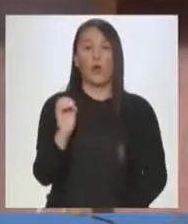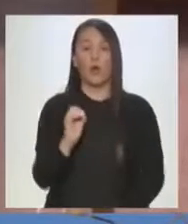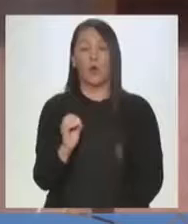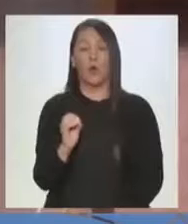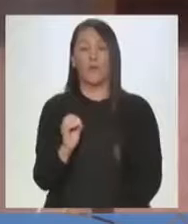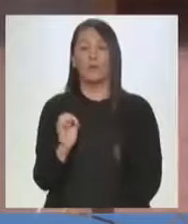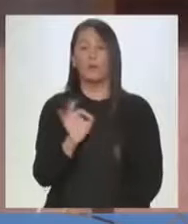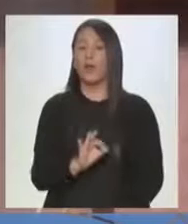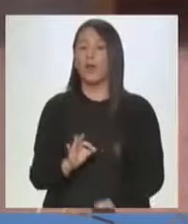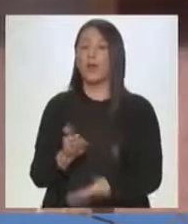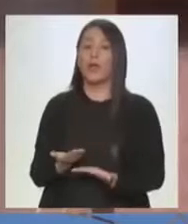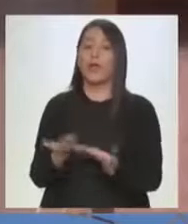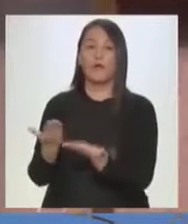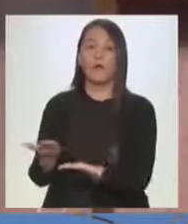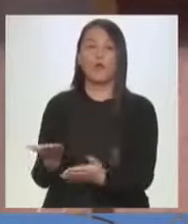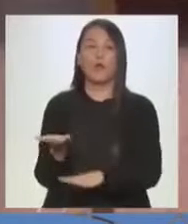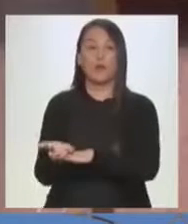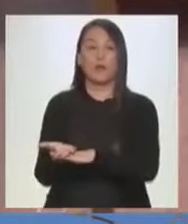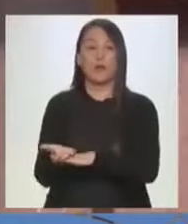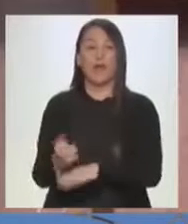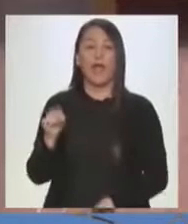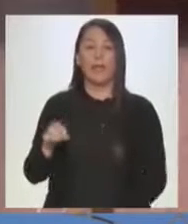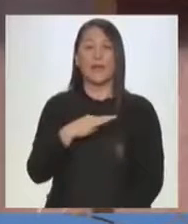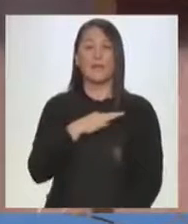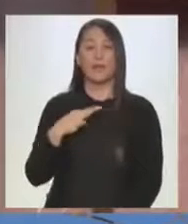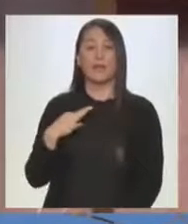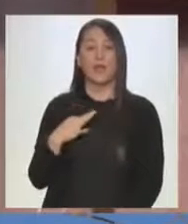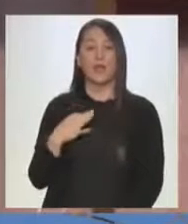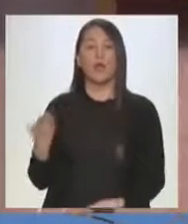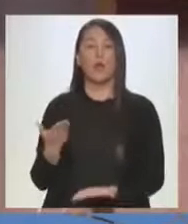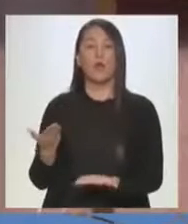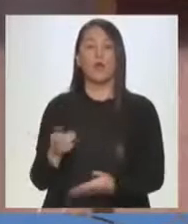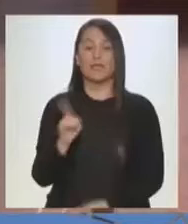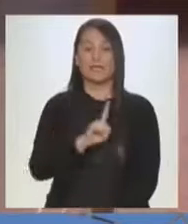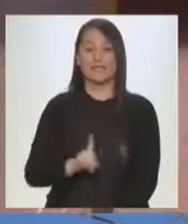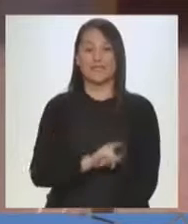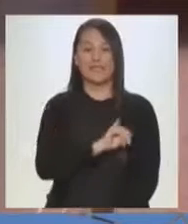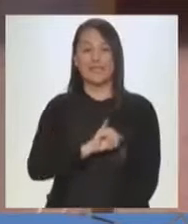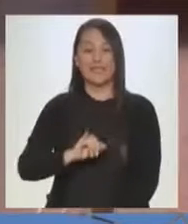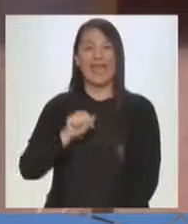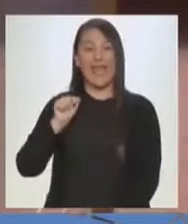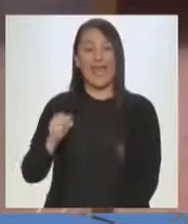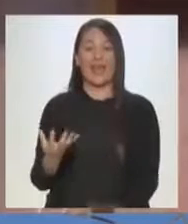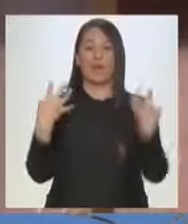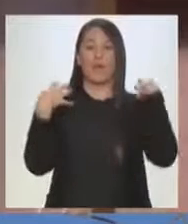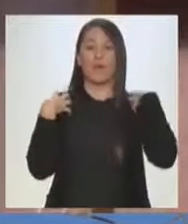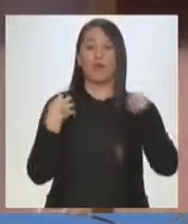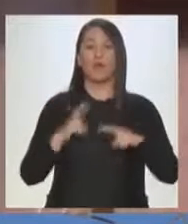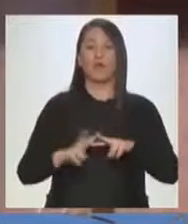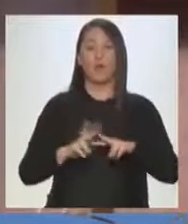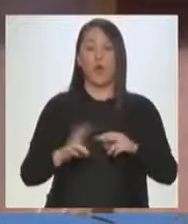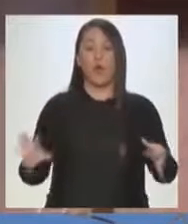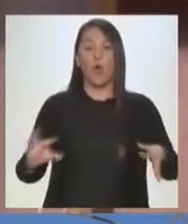al solicitado. Este procedimiento se llevará a cabo ante el Servicio de Impuestos Internos, quien resolverá con los antecedentes del Ministerio